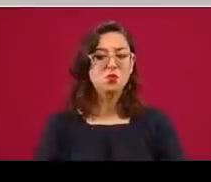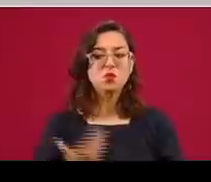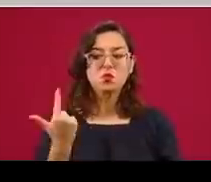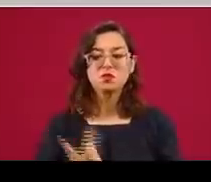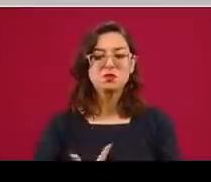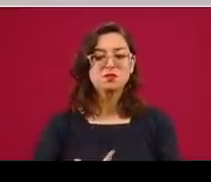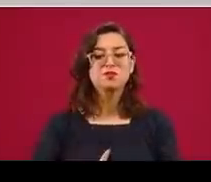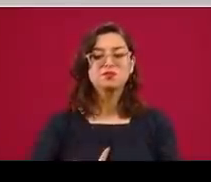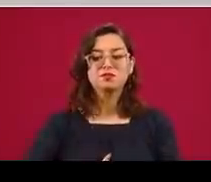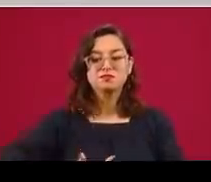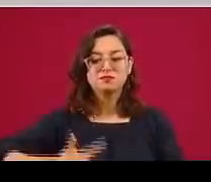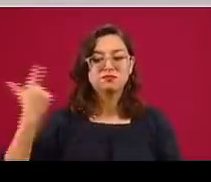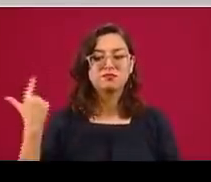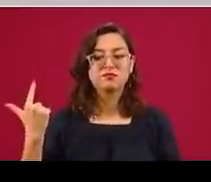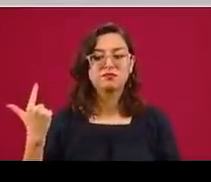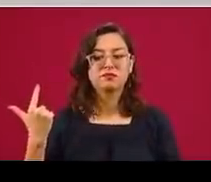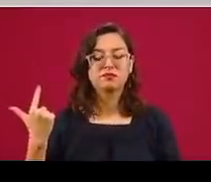se está